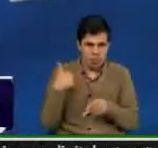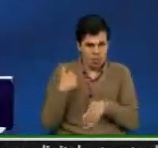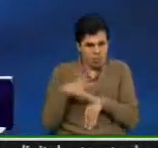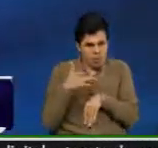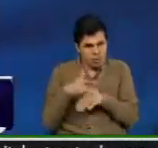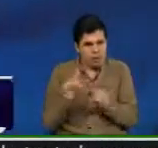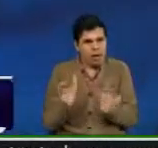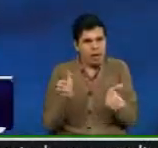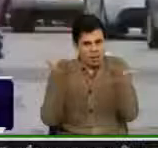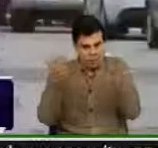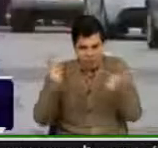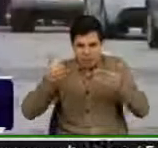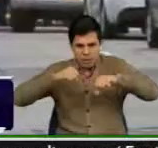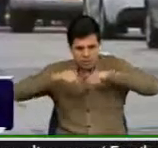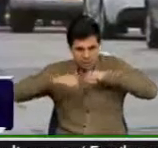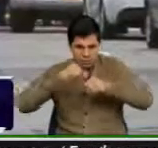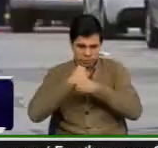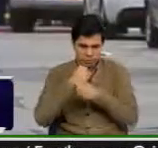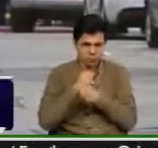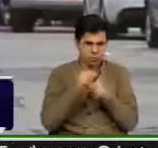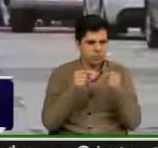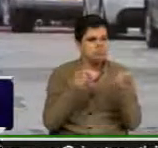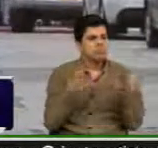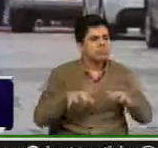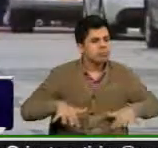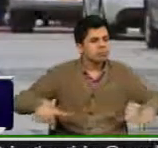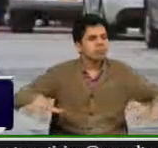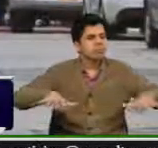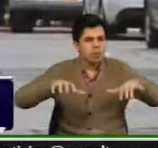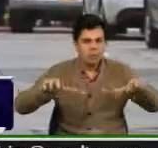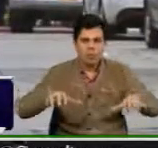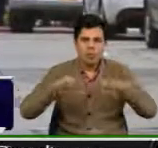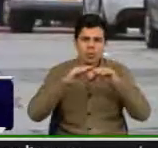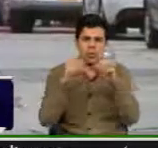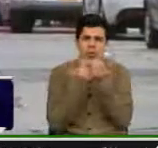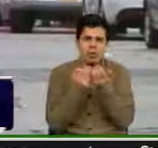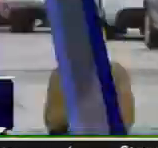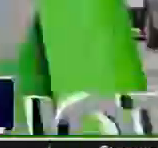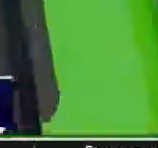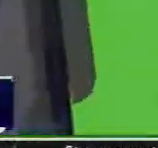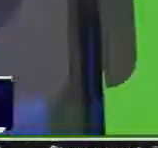terminan y, por supuesto, que son los representantes de cada uno de sus colegios en los departamentos. Es